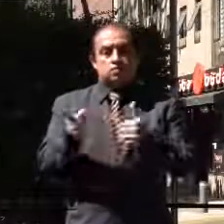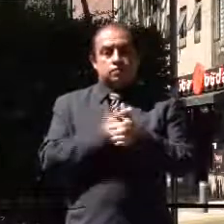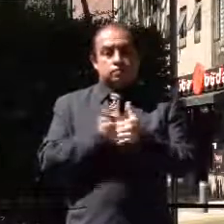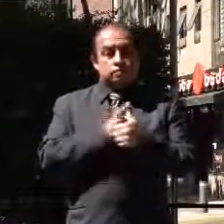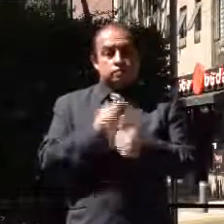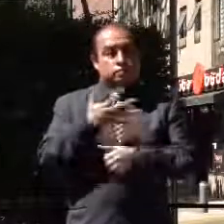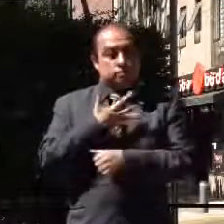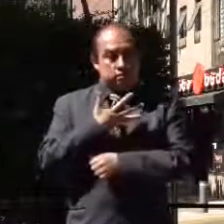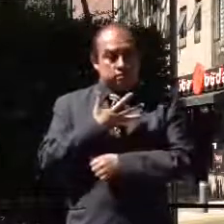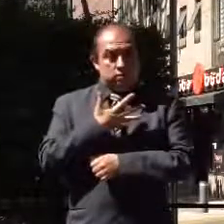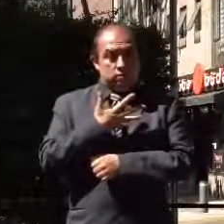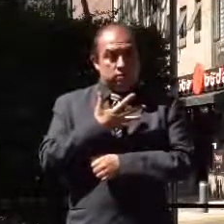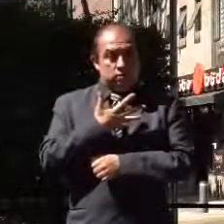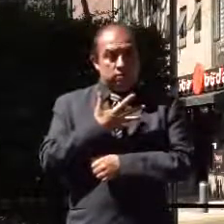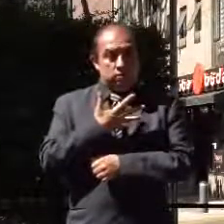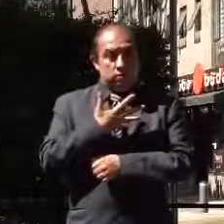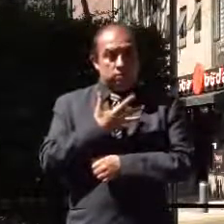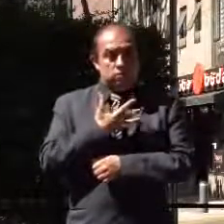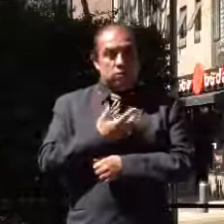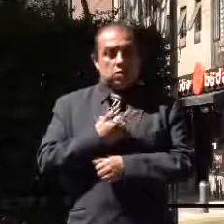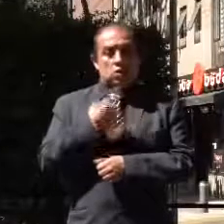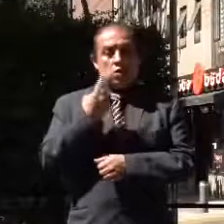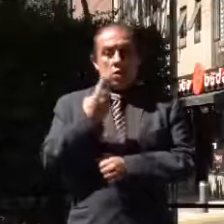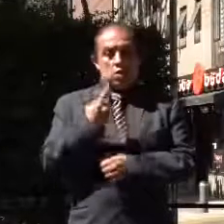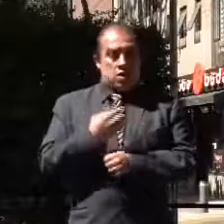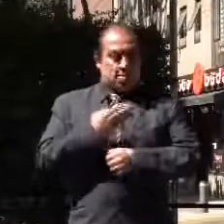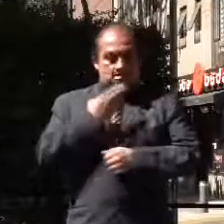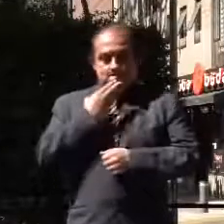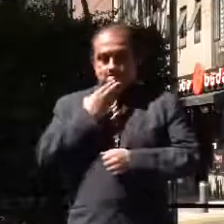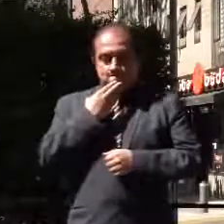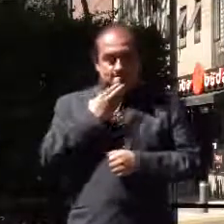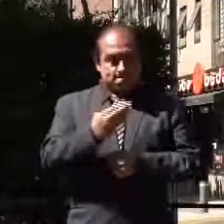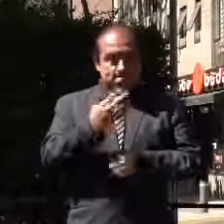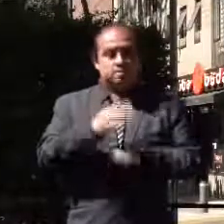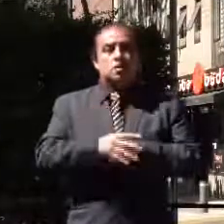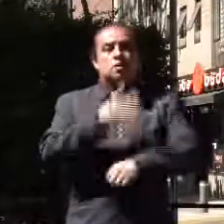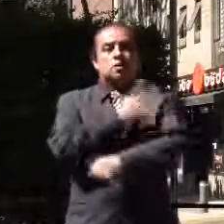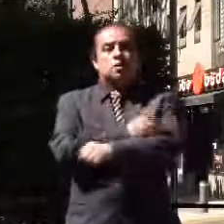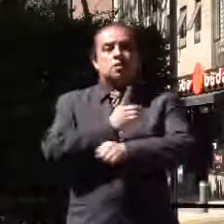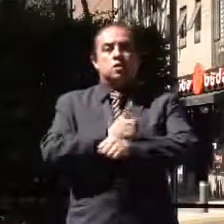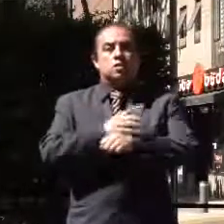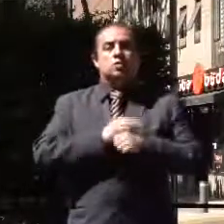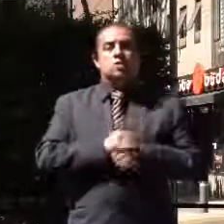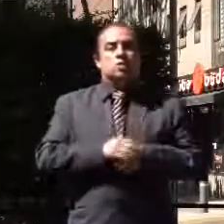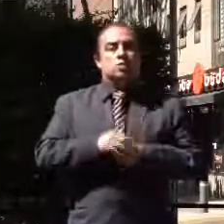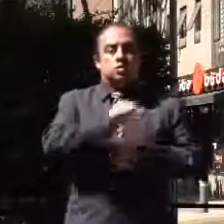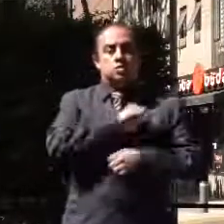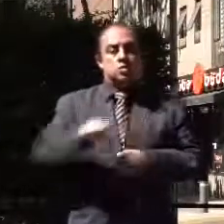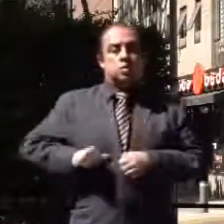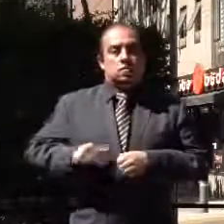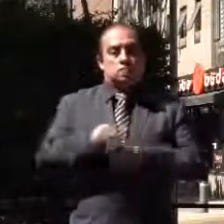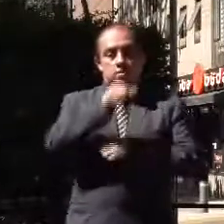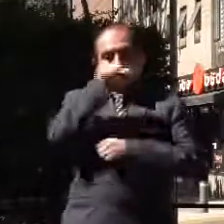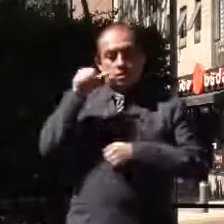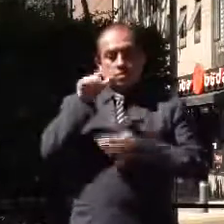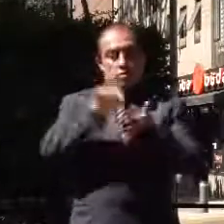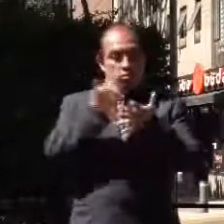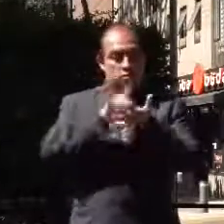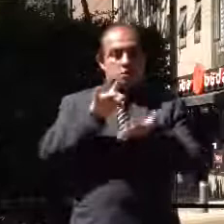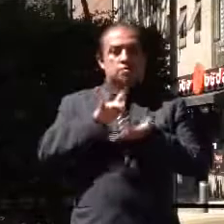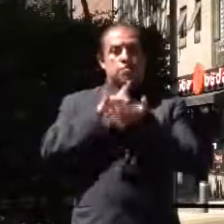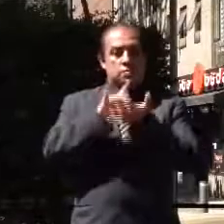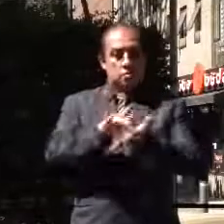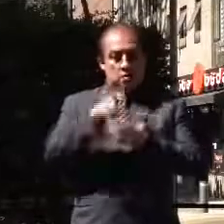se tienen con una muy buena coordinación con la alcaldía de Benito Juárez. Muchísimas gracias por el apoyo para